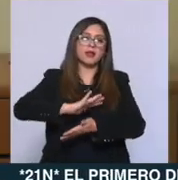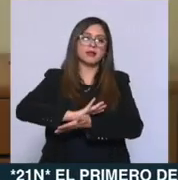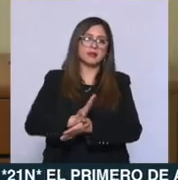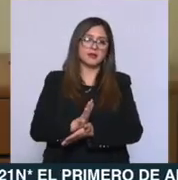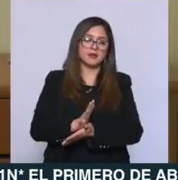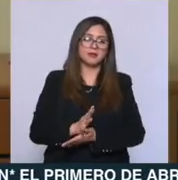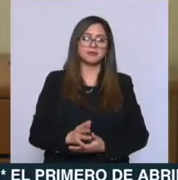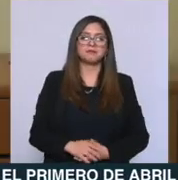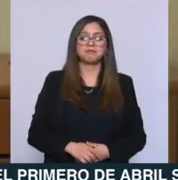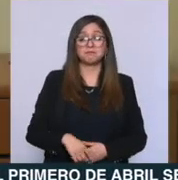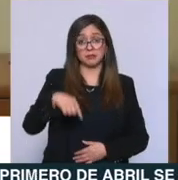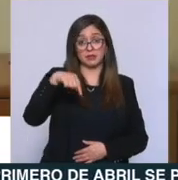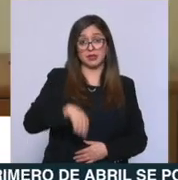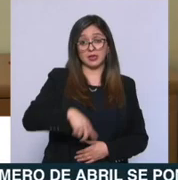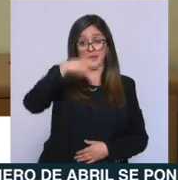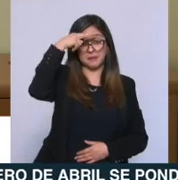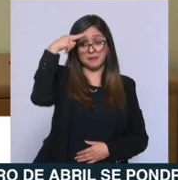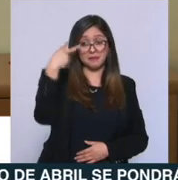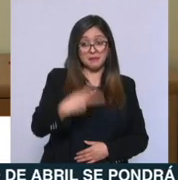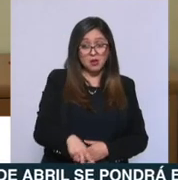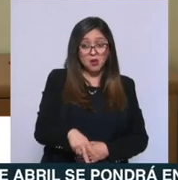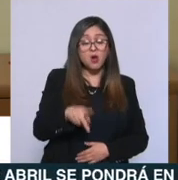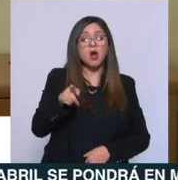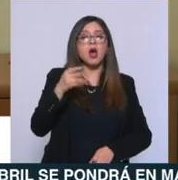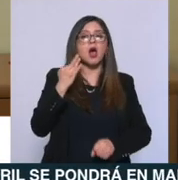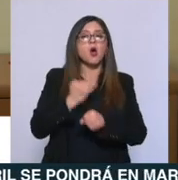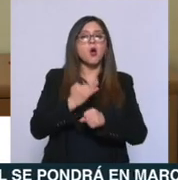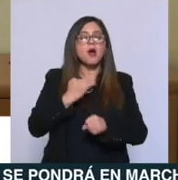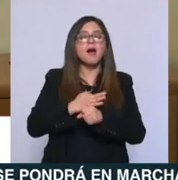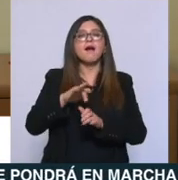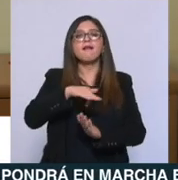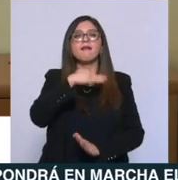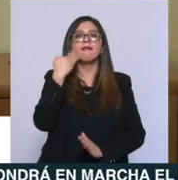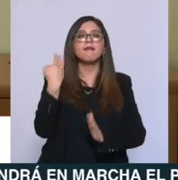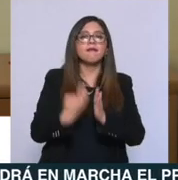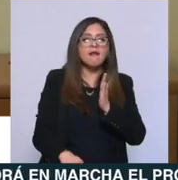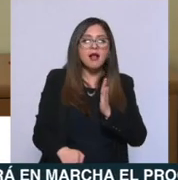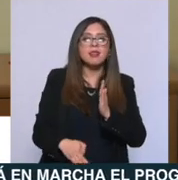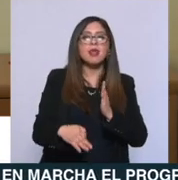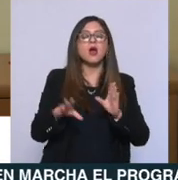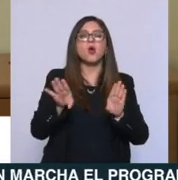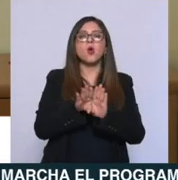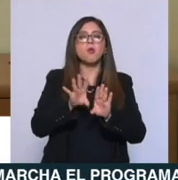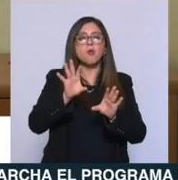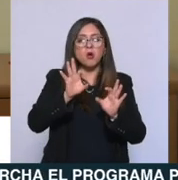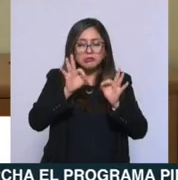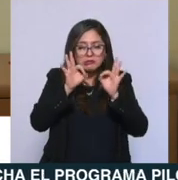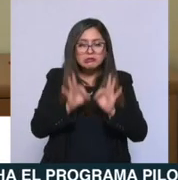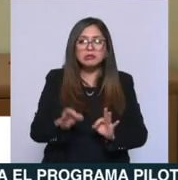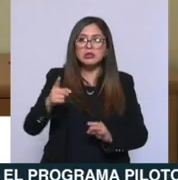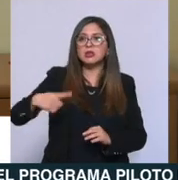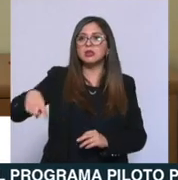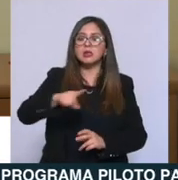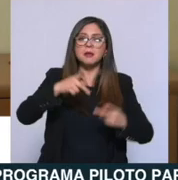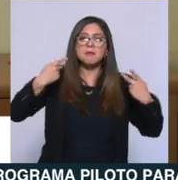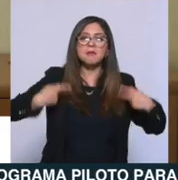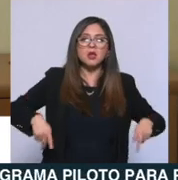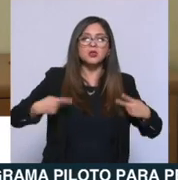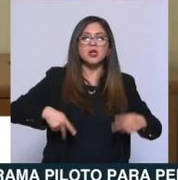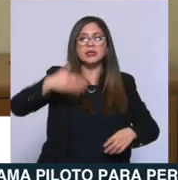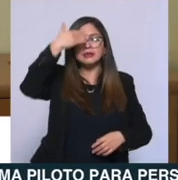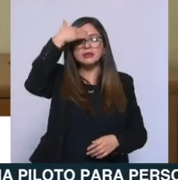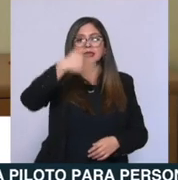país, desafortunadamente, al día de hoy todavía carece en un gran porcentaje de una cultura en el tema